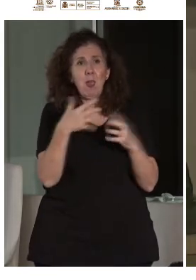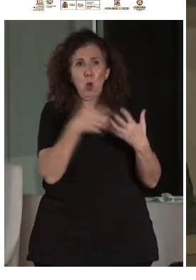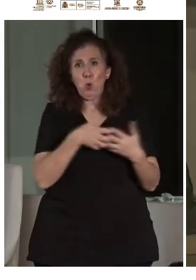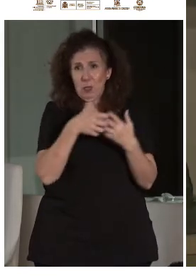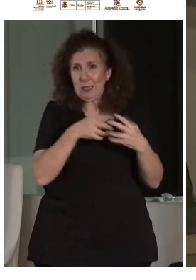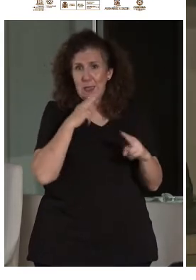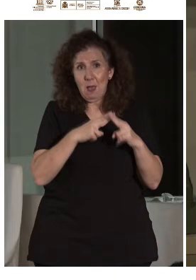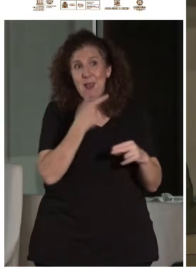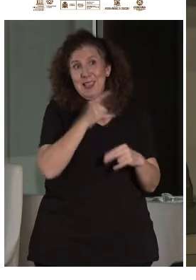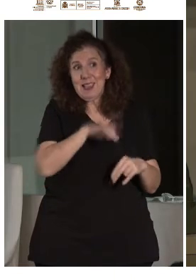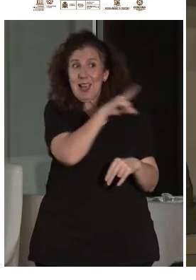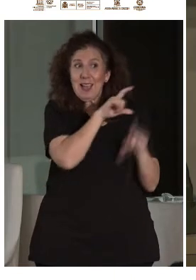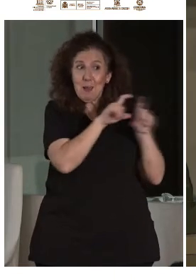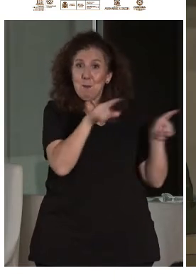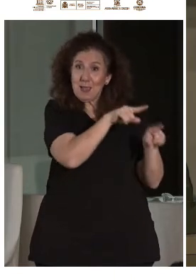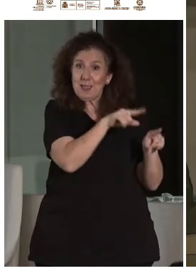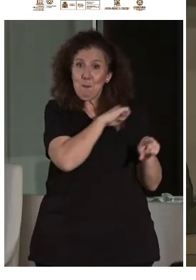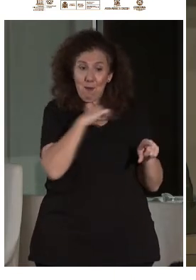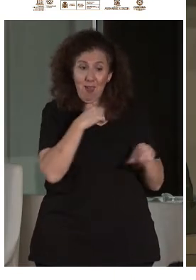lados, ¿no?